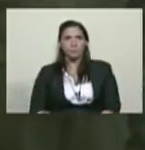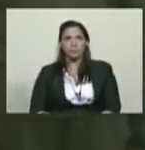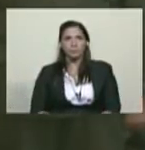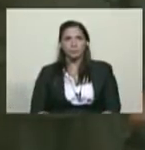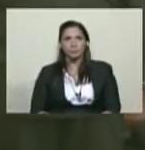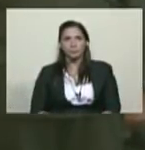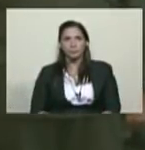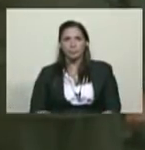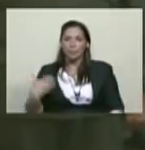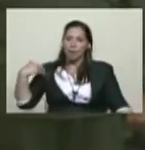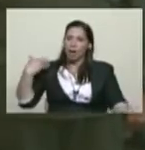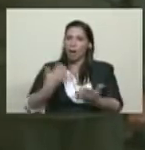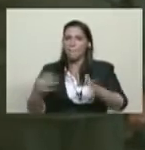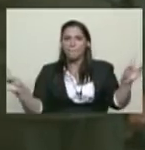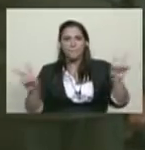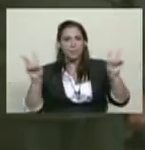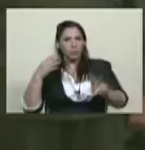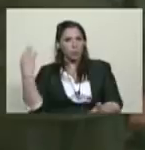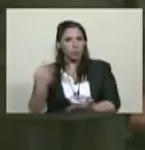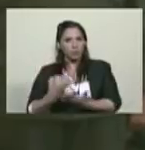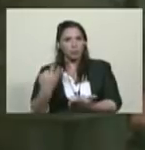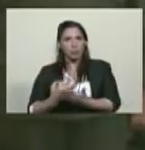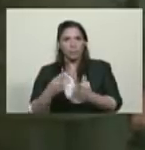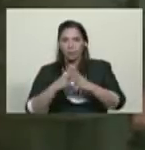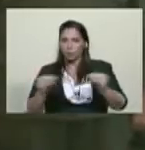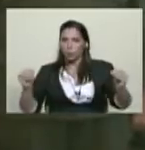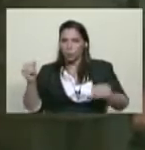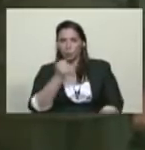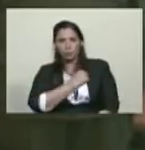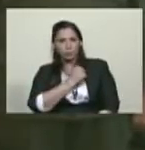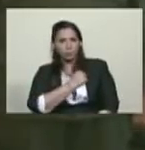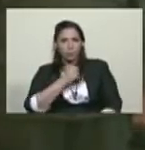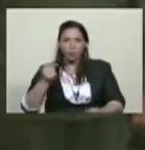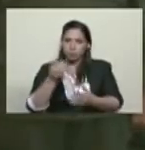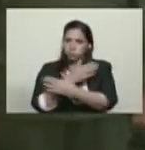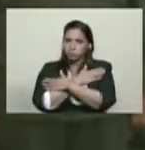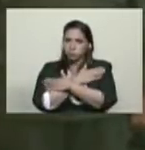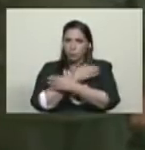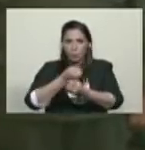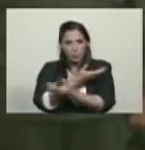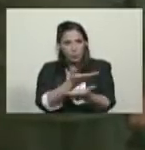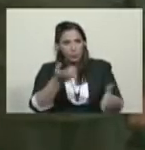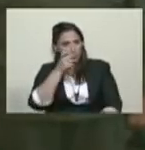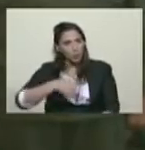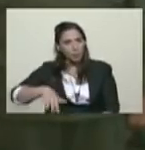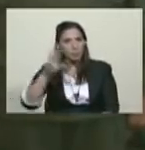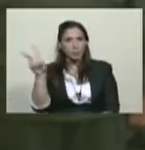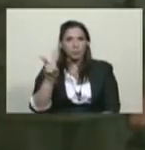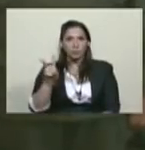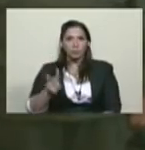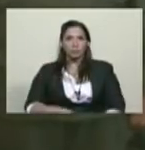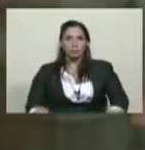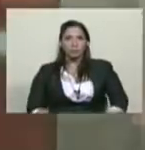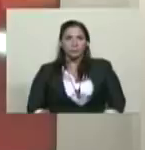venceremos! ¡Hasta la victoria siempre! Es todo, queridos compañeros. Abrazos a todo el pueblo de Venezuela.